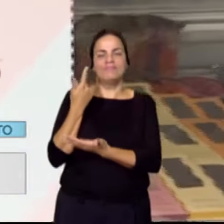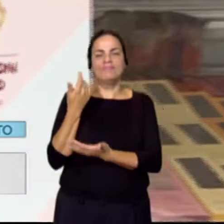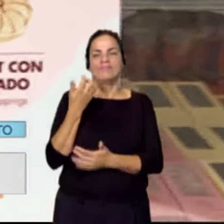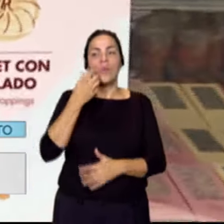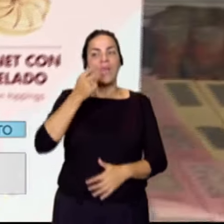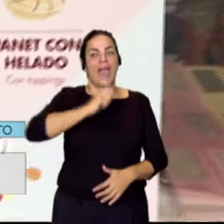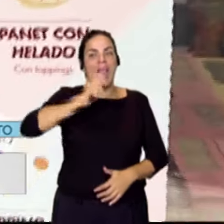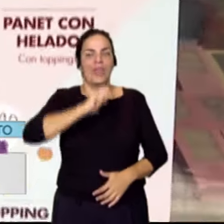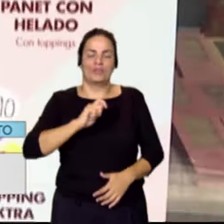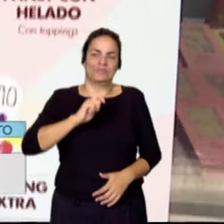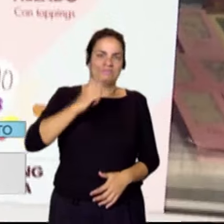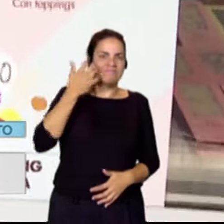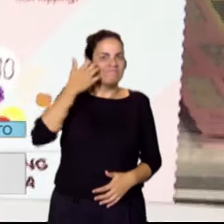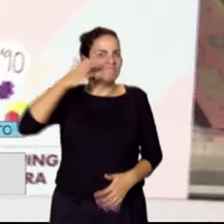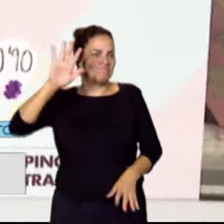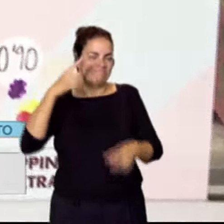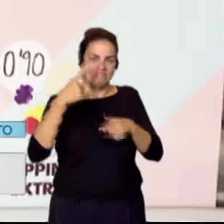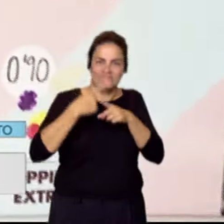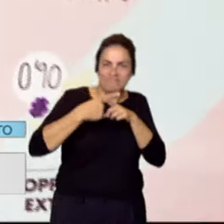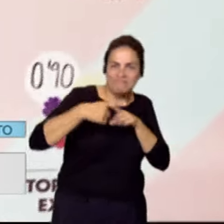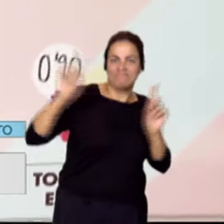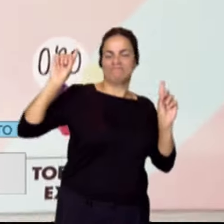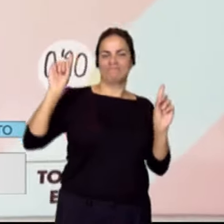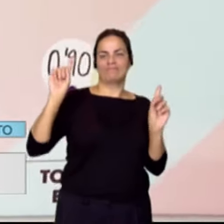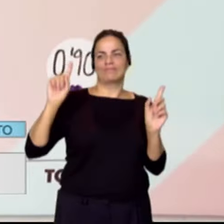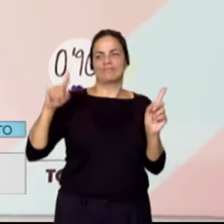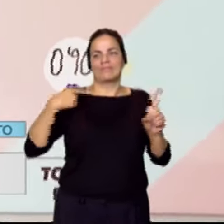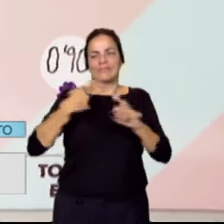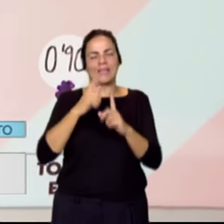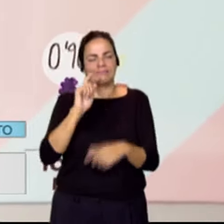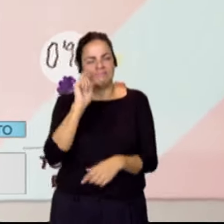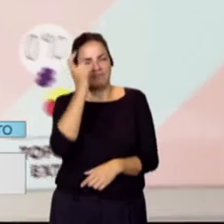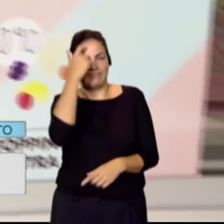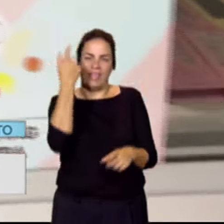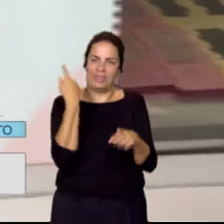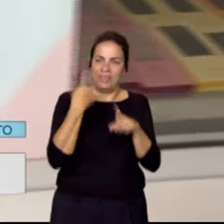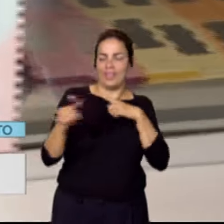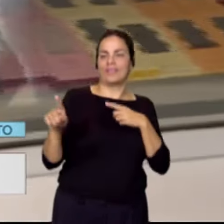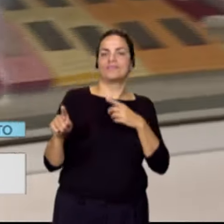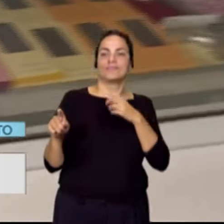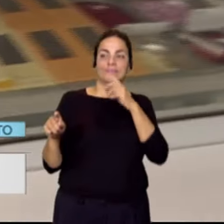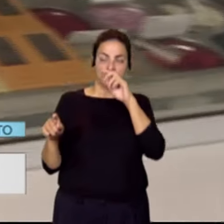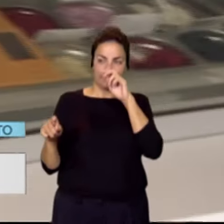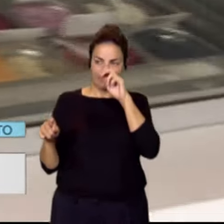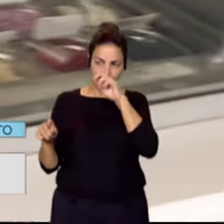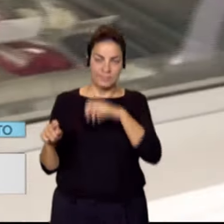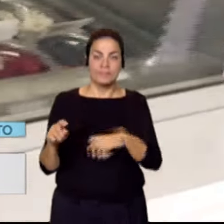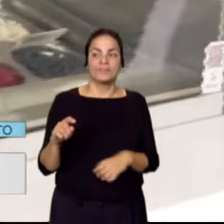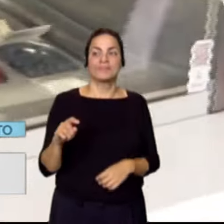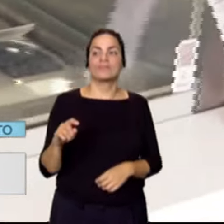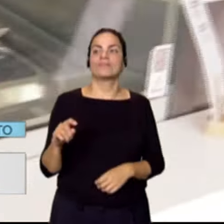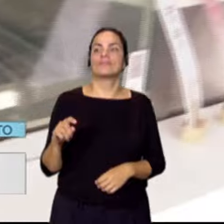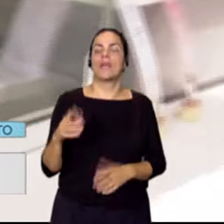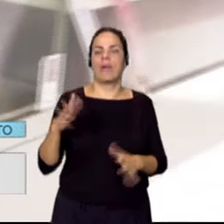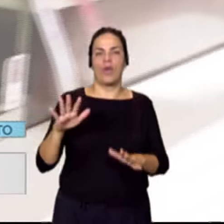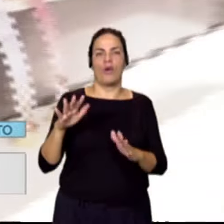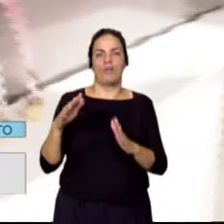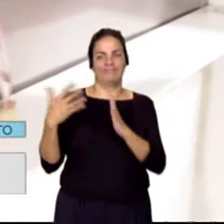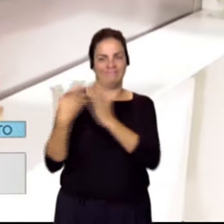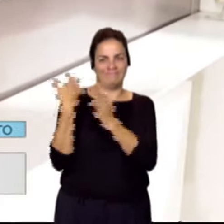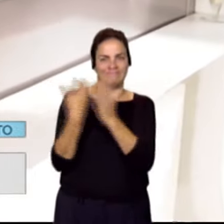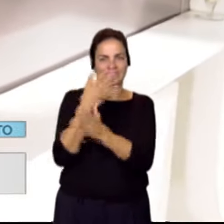pues muy curiosos muy distintos y con otro concepto los van a encontrar pero primero para que nos cuenten más detalles de